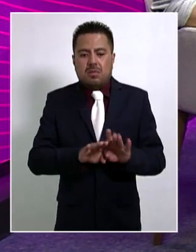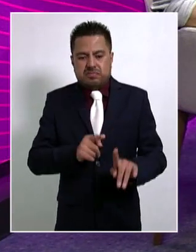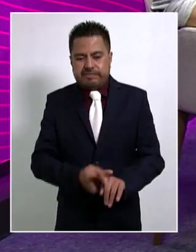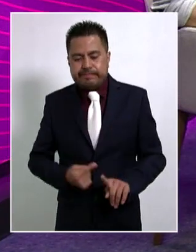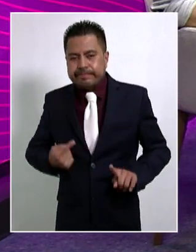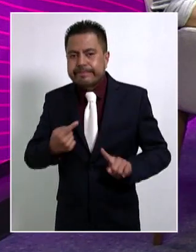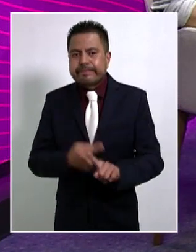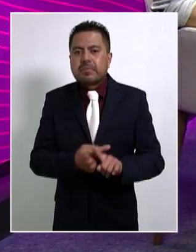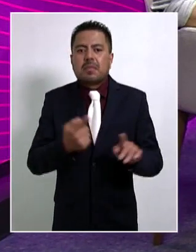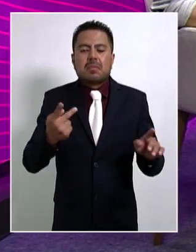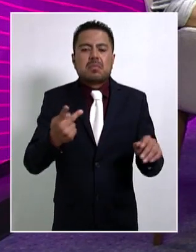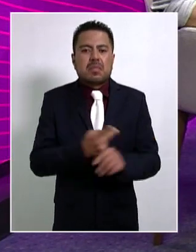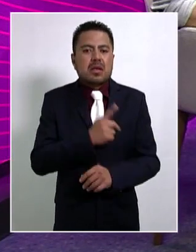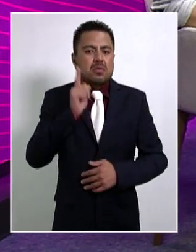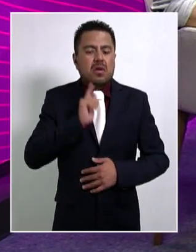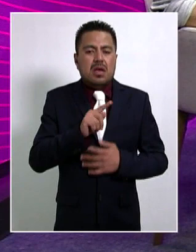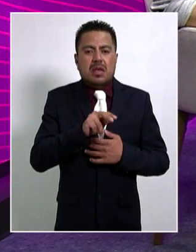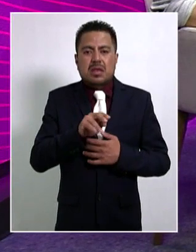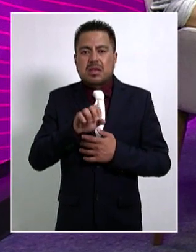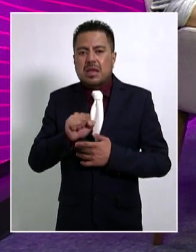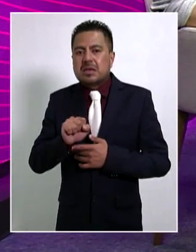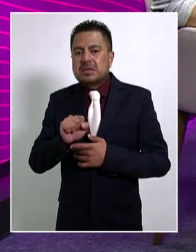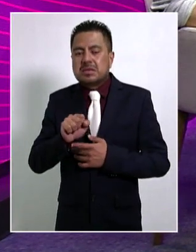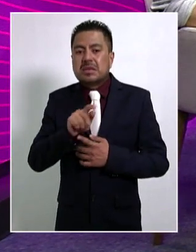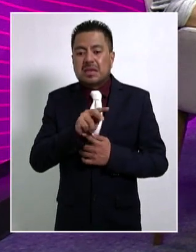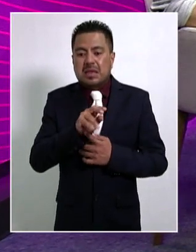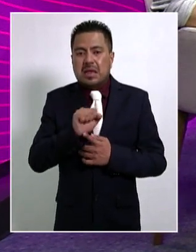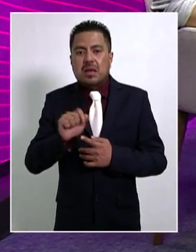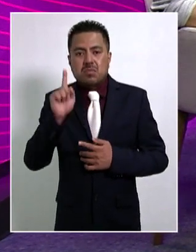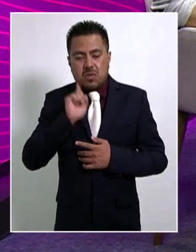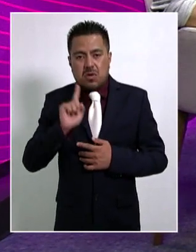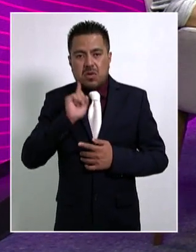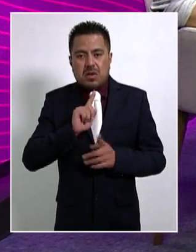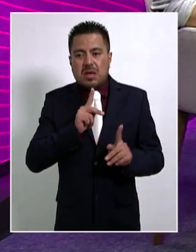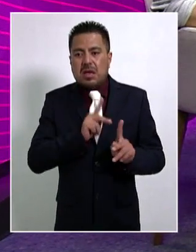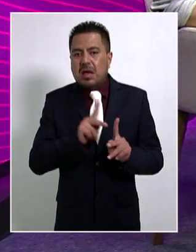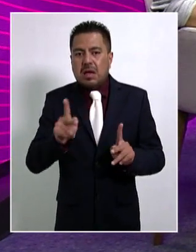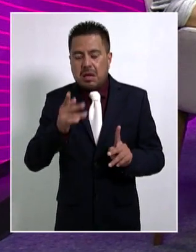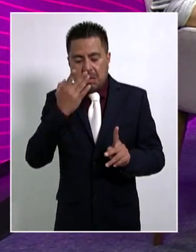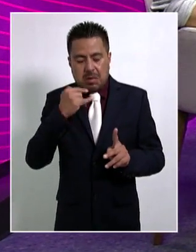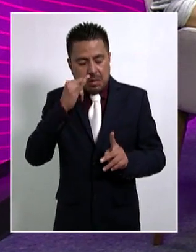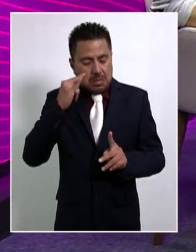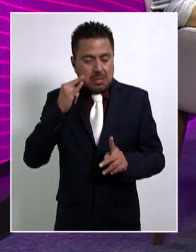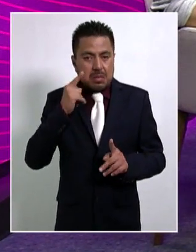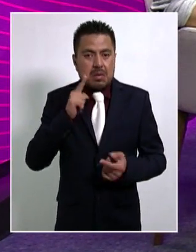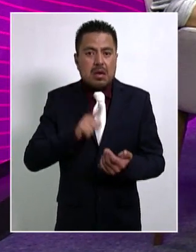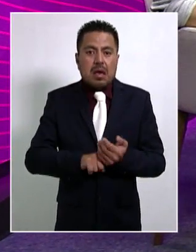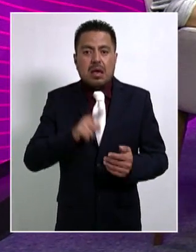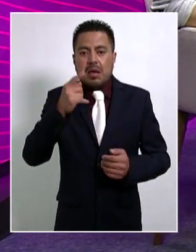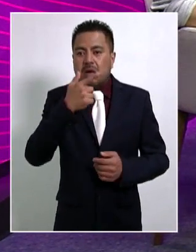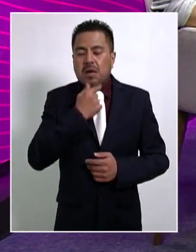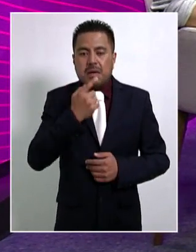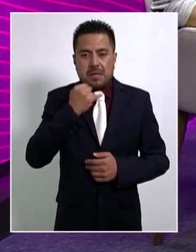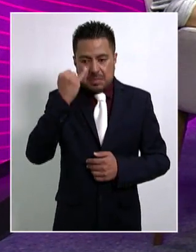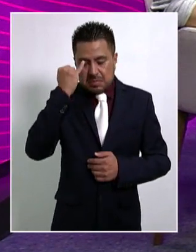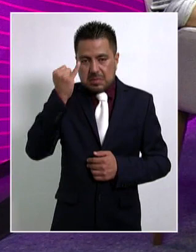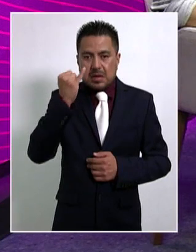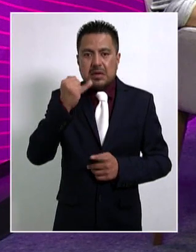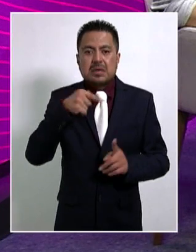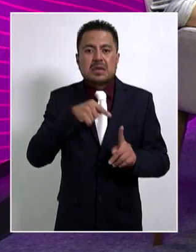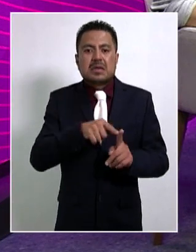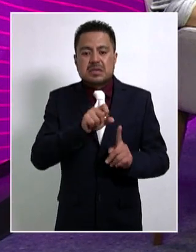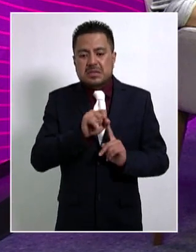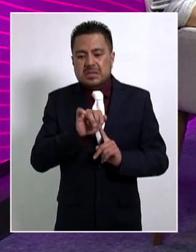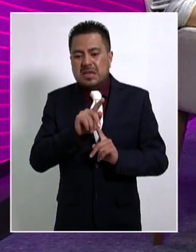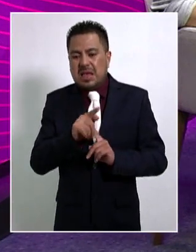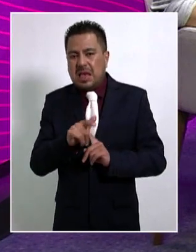¿Qué pasa para una mujer trans? Si una mujer trans no es visible y el hombre piensa que es una mujer